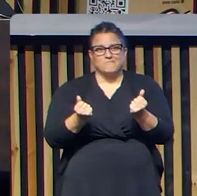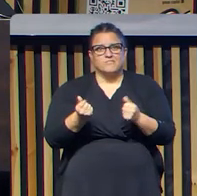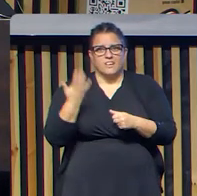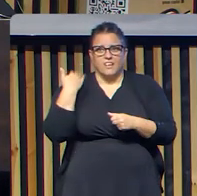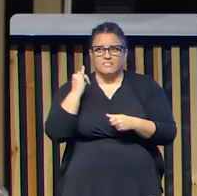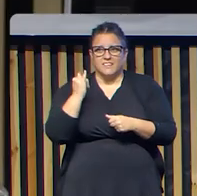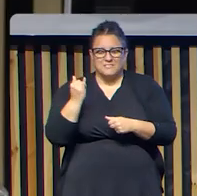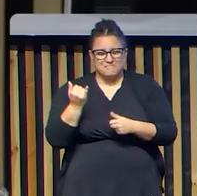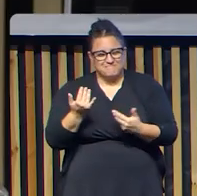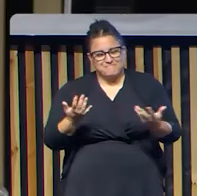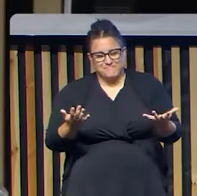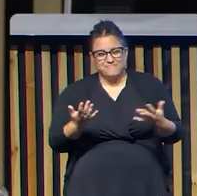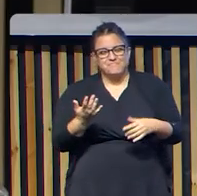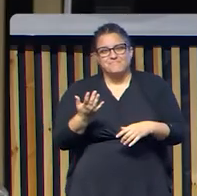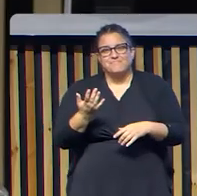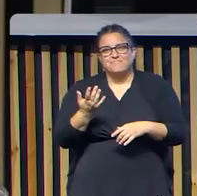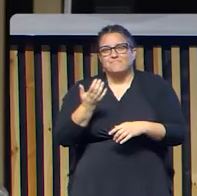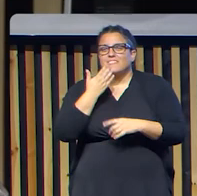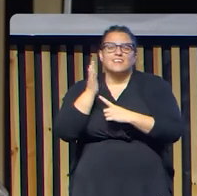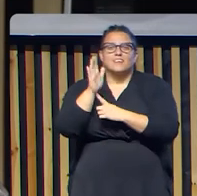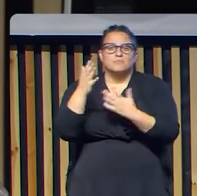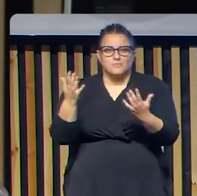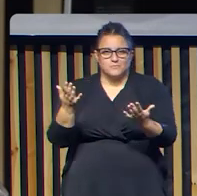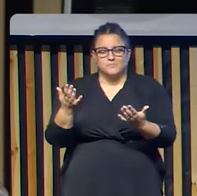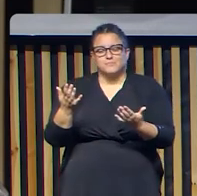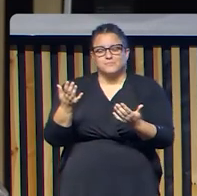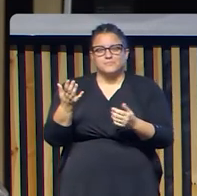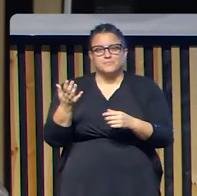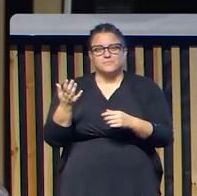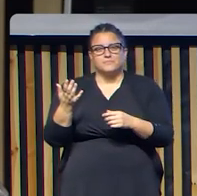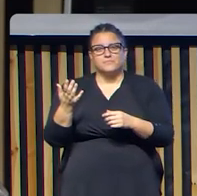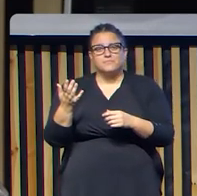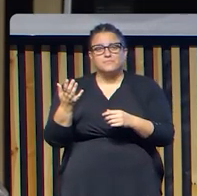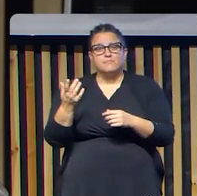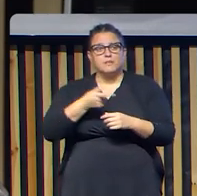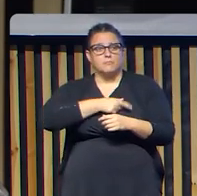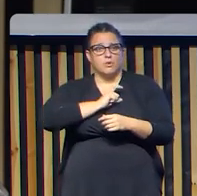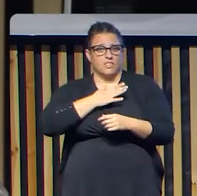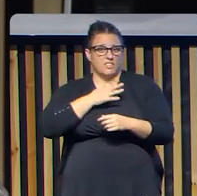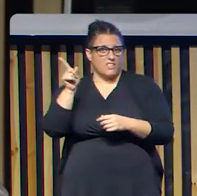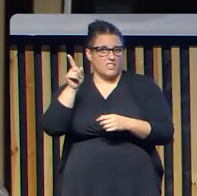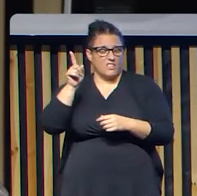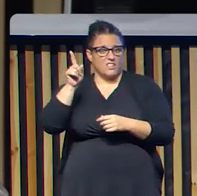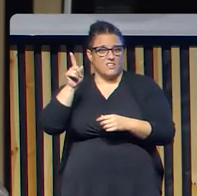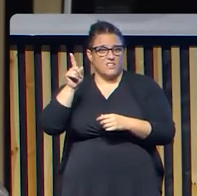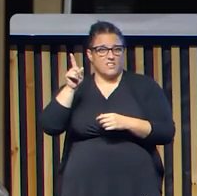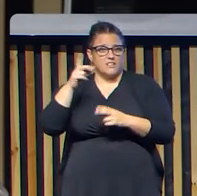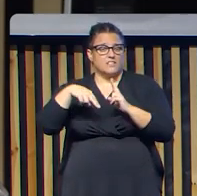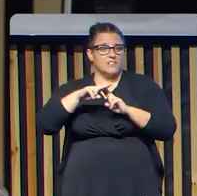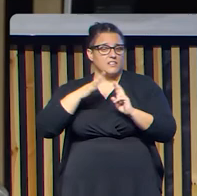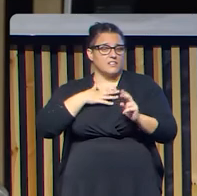estaba era un ejemplo de mossos d'esquadra de la generalitat de